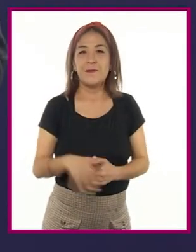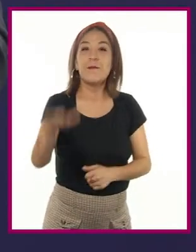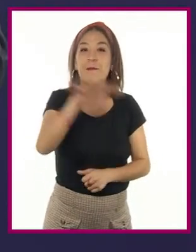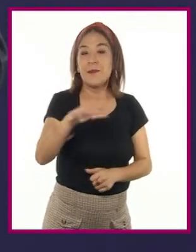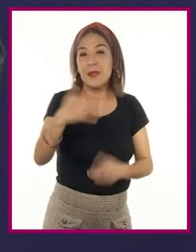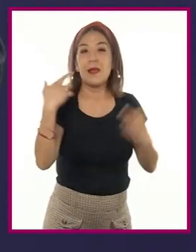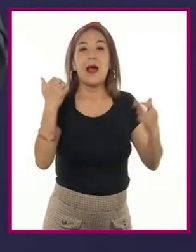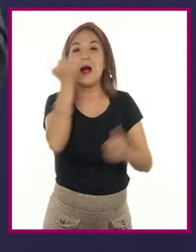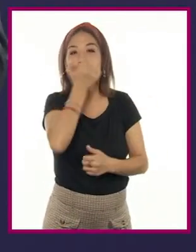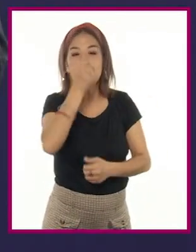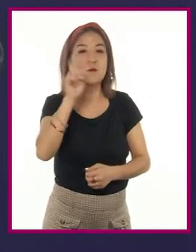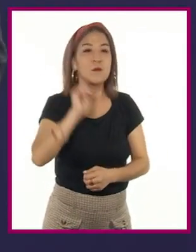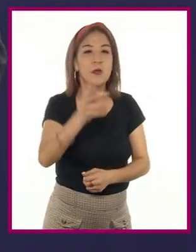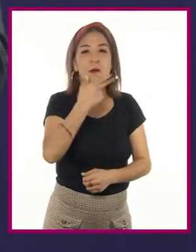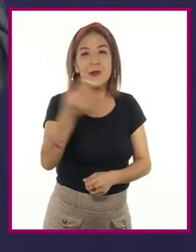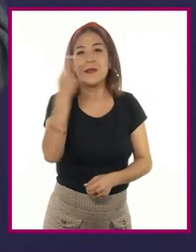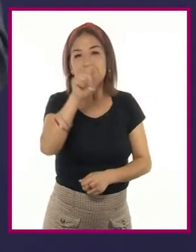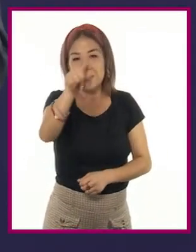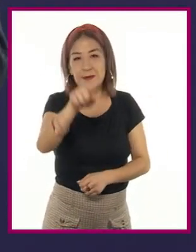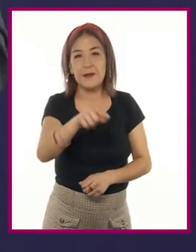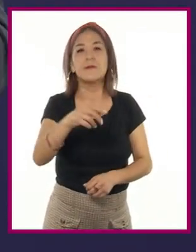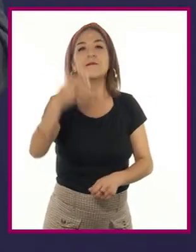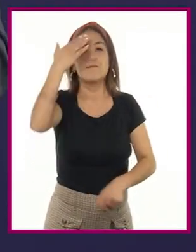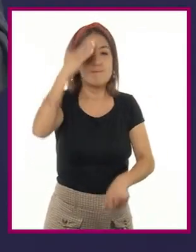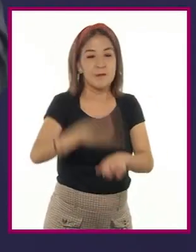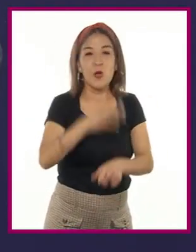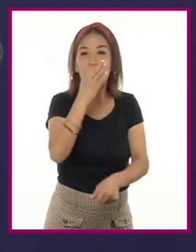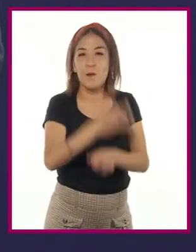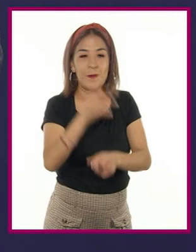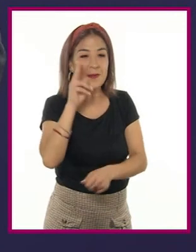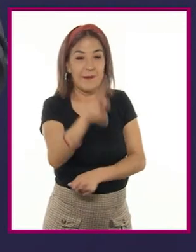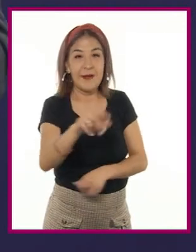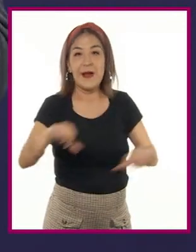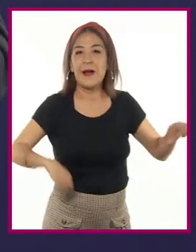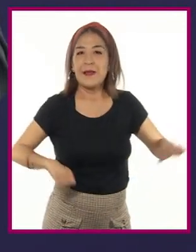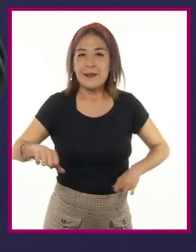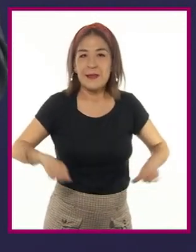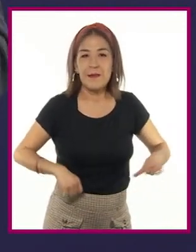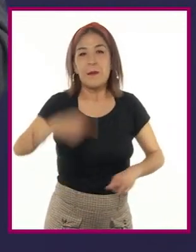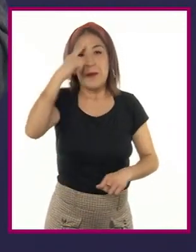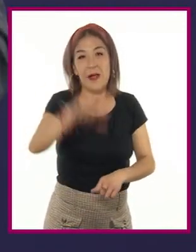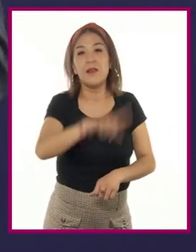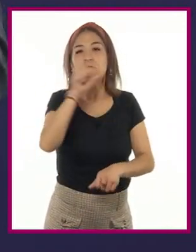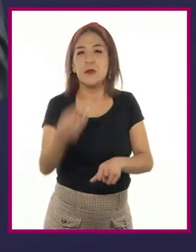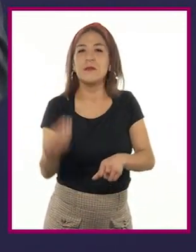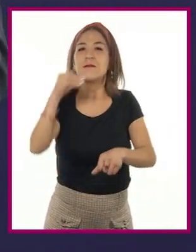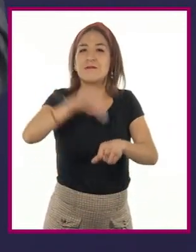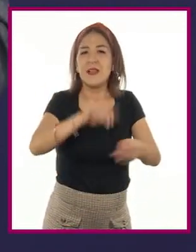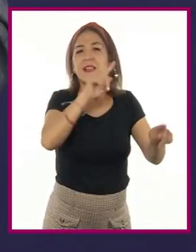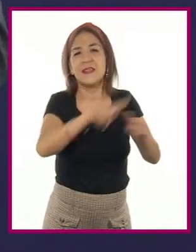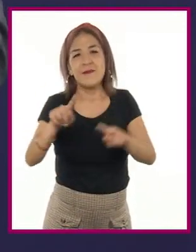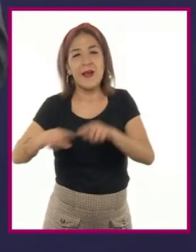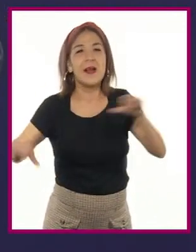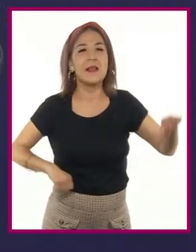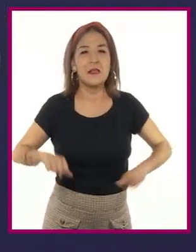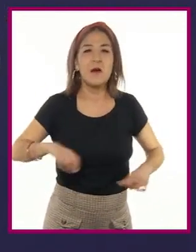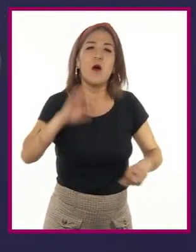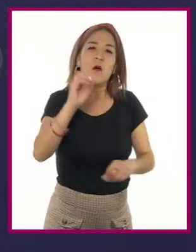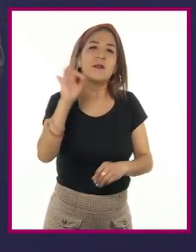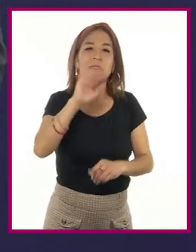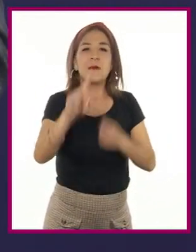se recomienda tener presente lo trabajado durante la sesión para aplicarlo en diferentes casos o situaciones